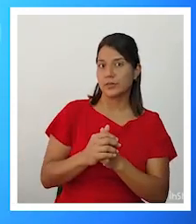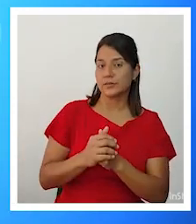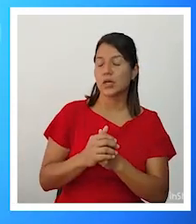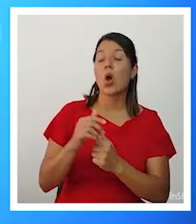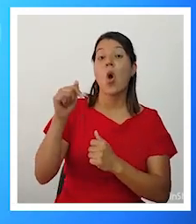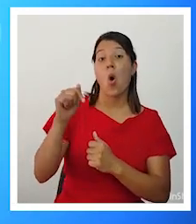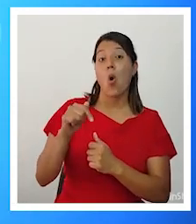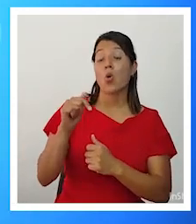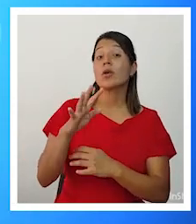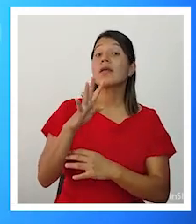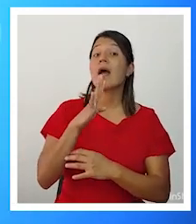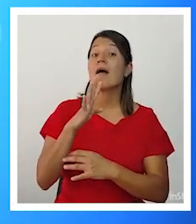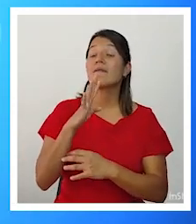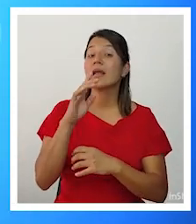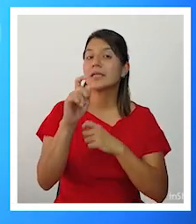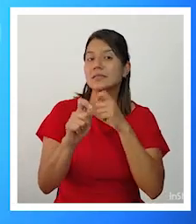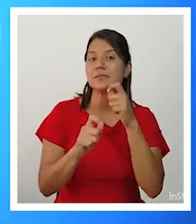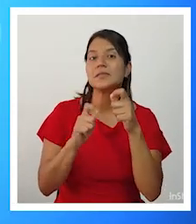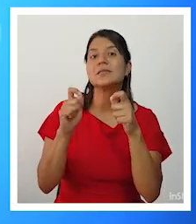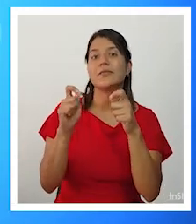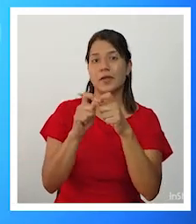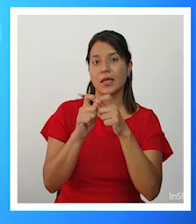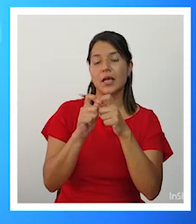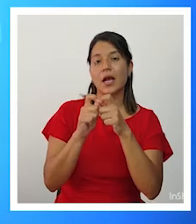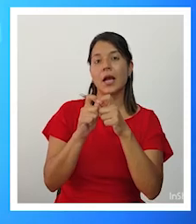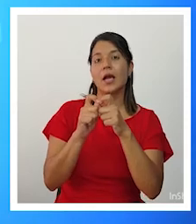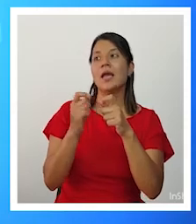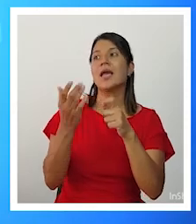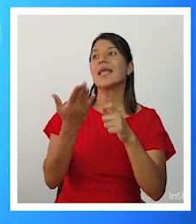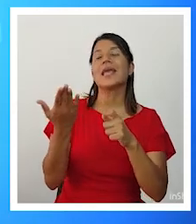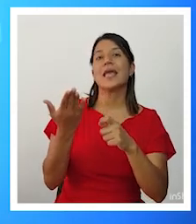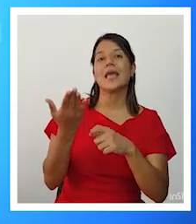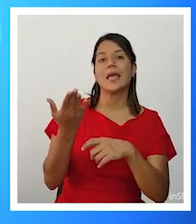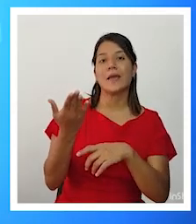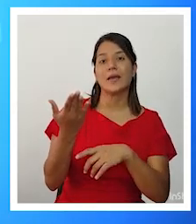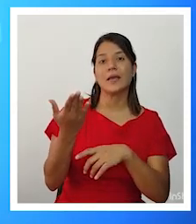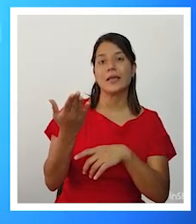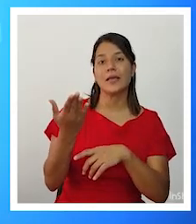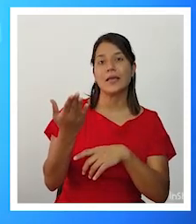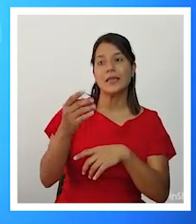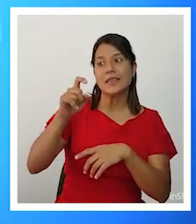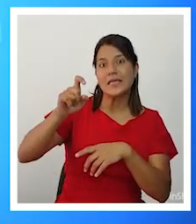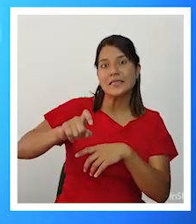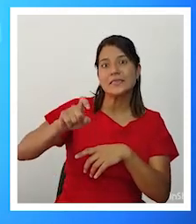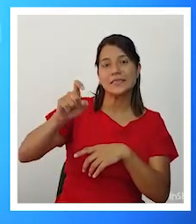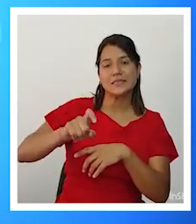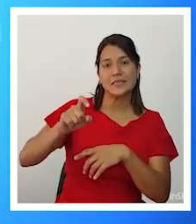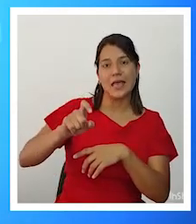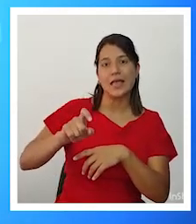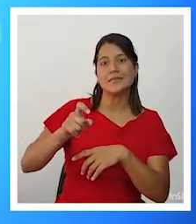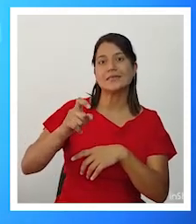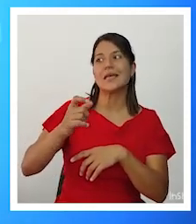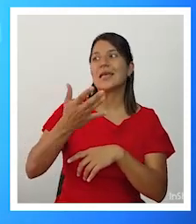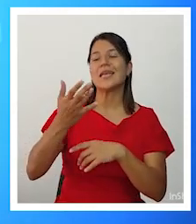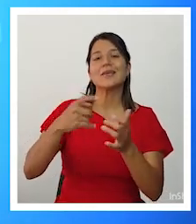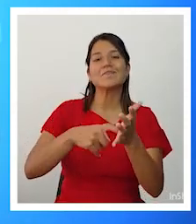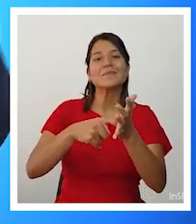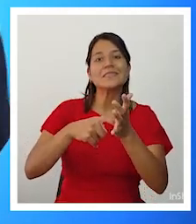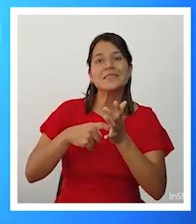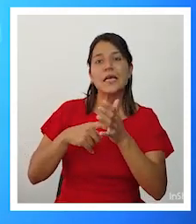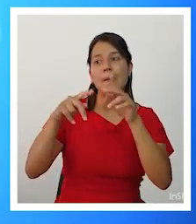hablar específicamente de las demandas que hace este sector de la sociedad